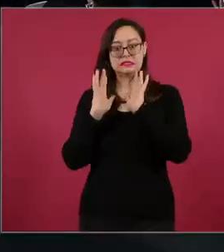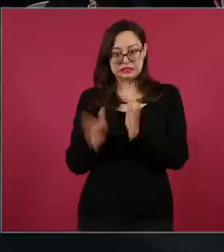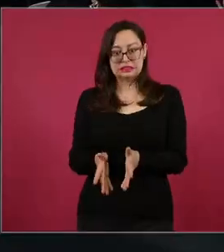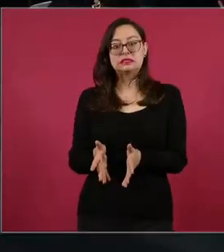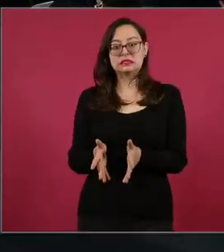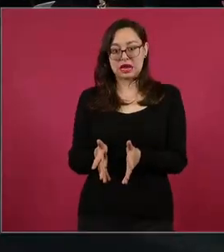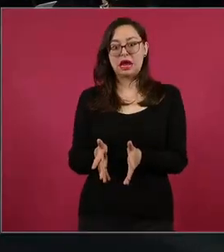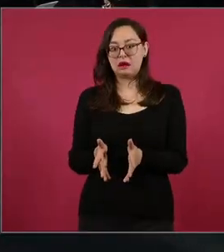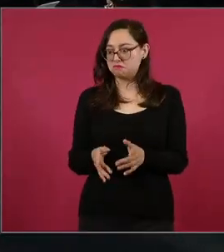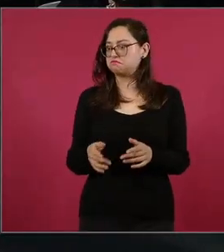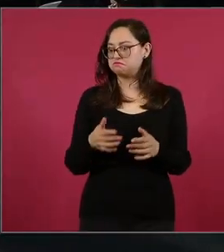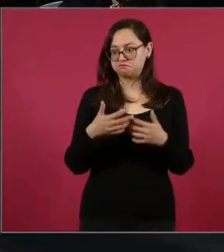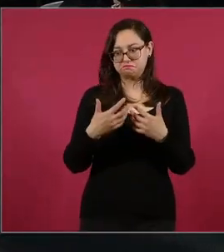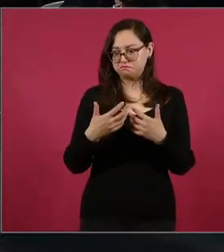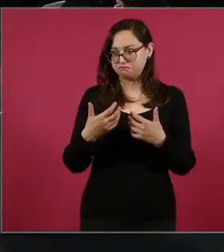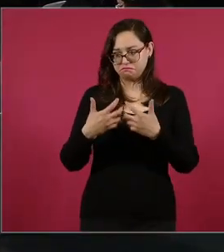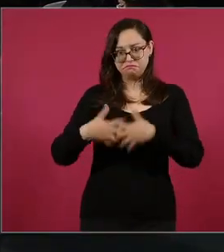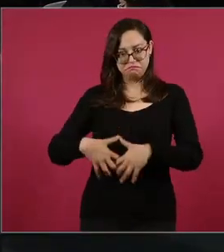entramos como